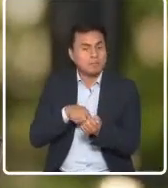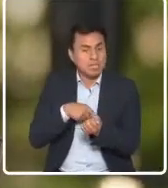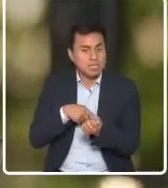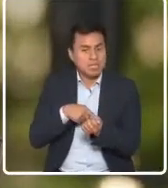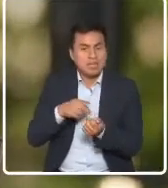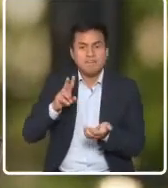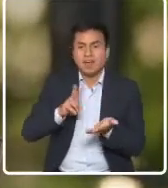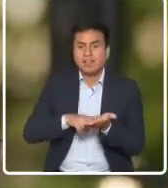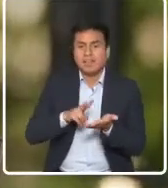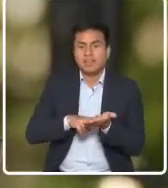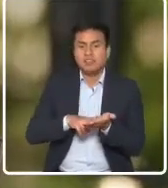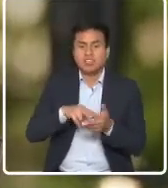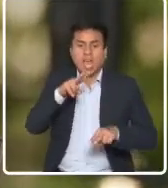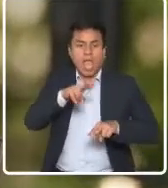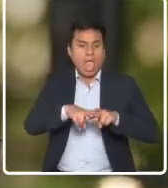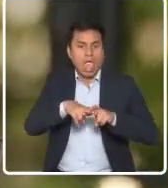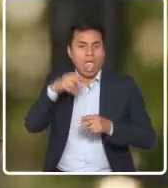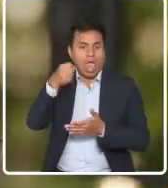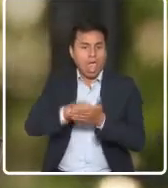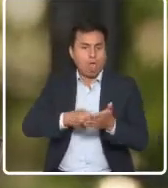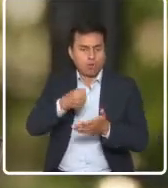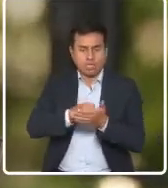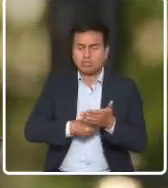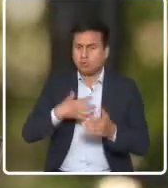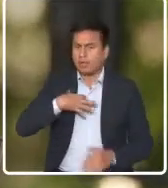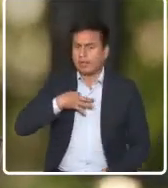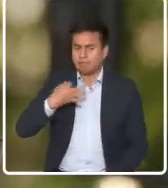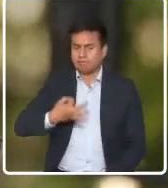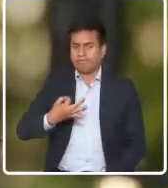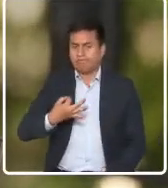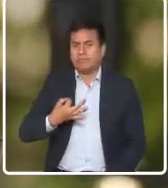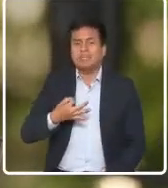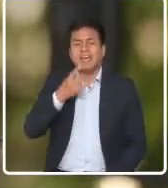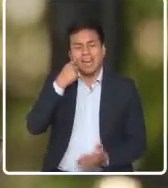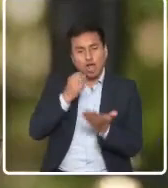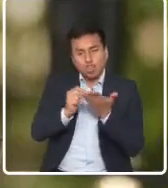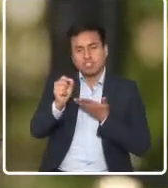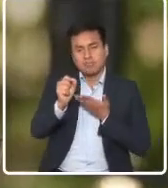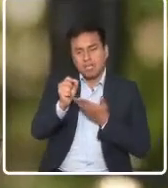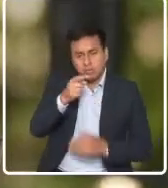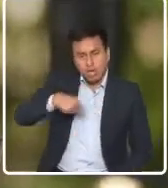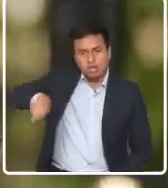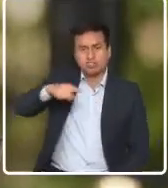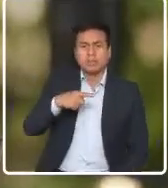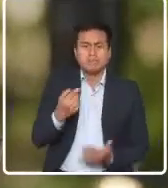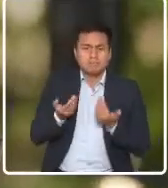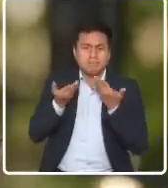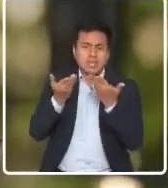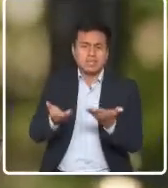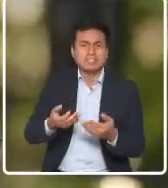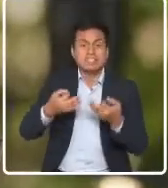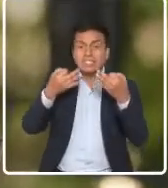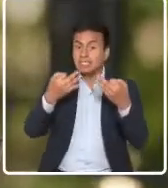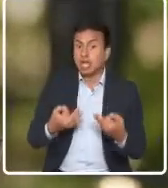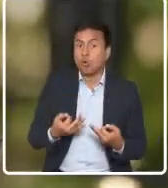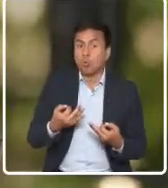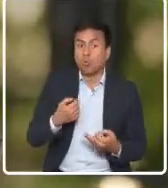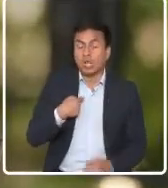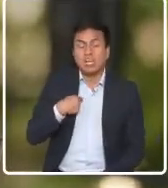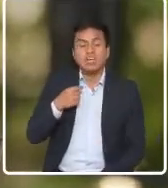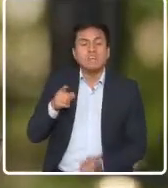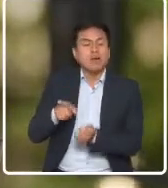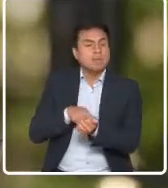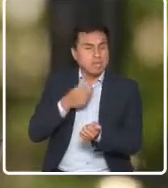de estos verdaderos héroes ciudadanos, es un reconocimiento que ellos merecen y que estoy segura